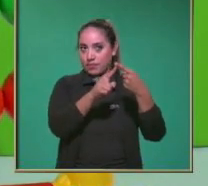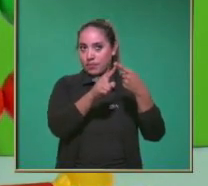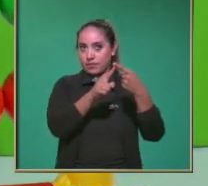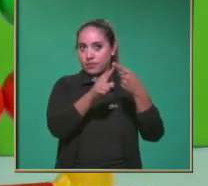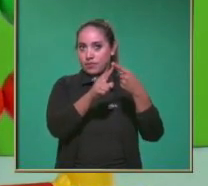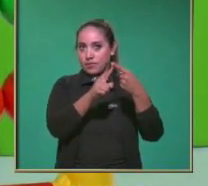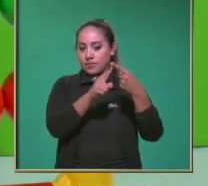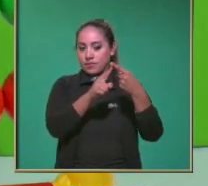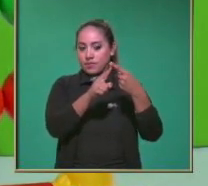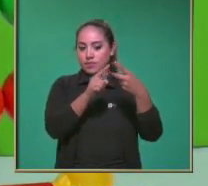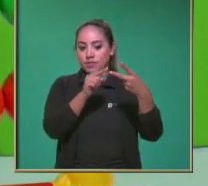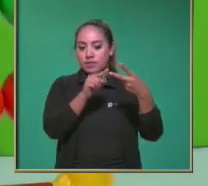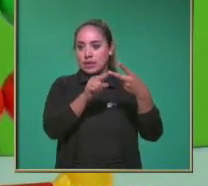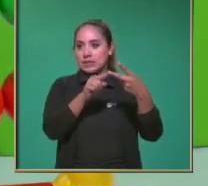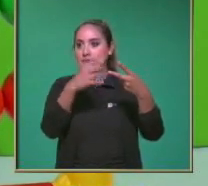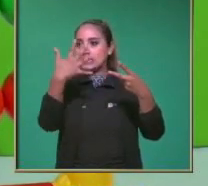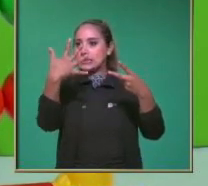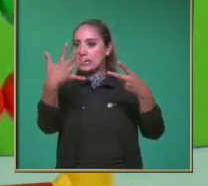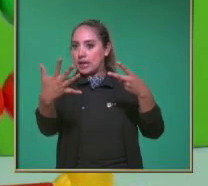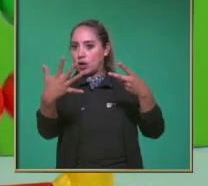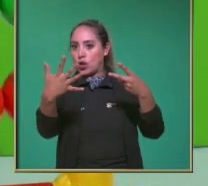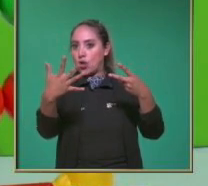1, 2, 3. 5 para Pedro.